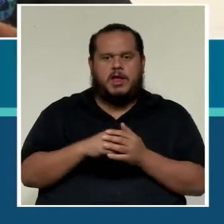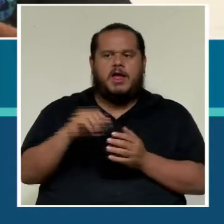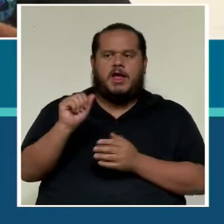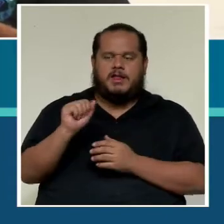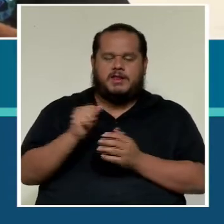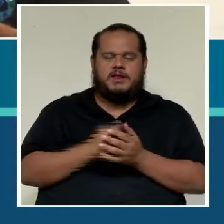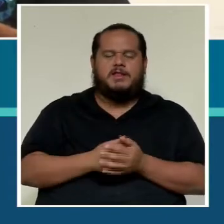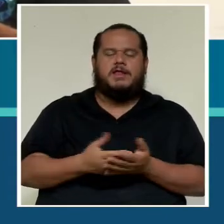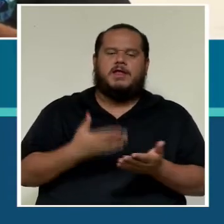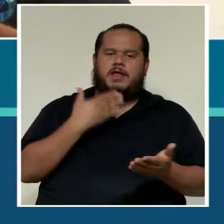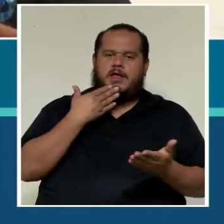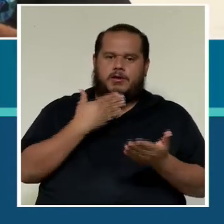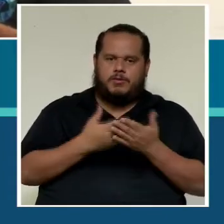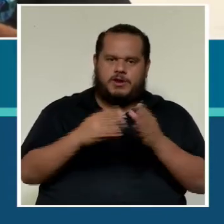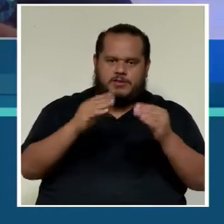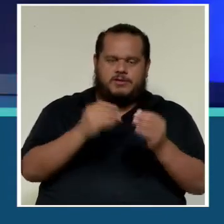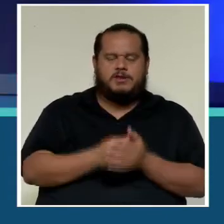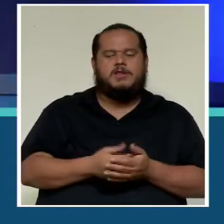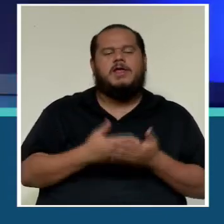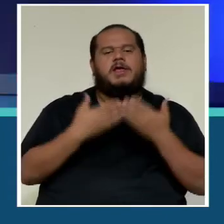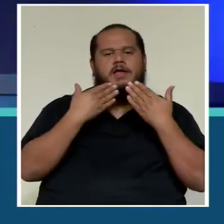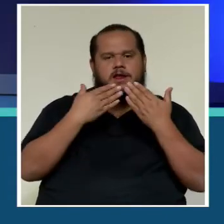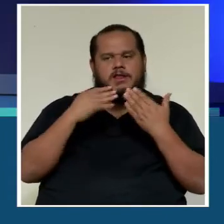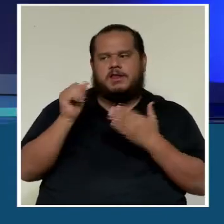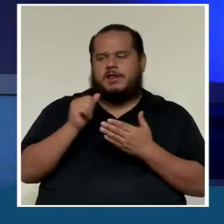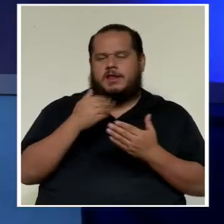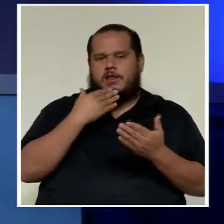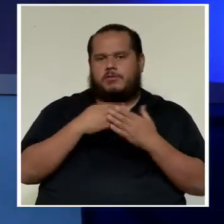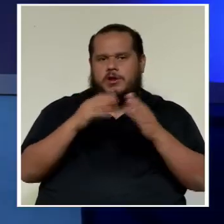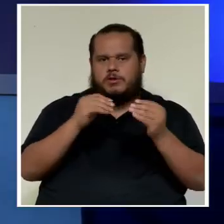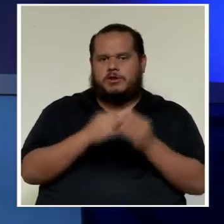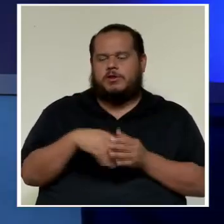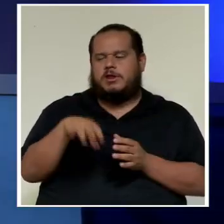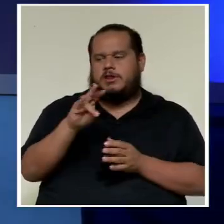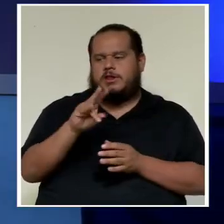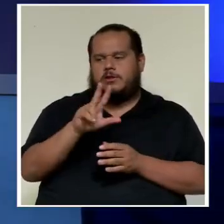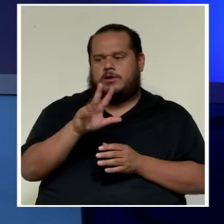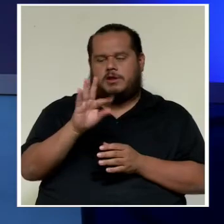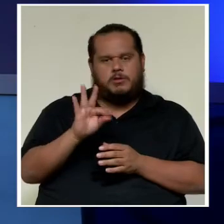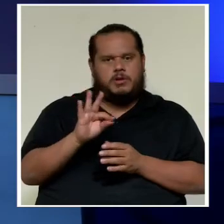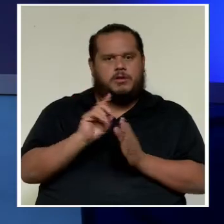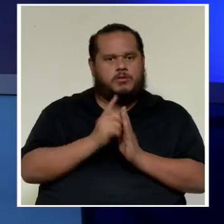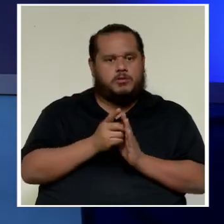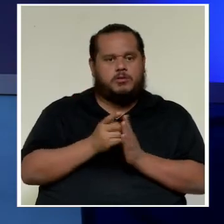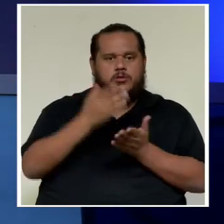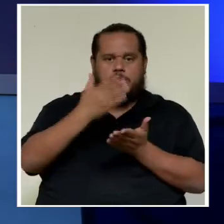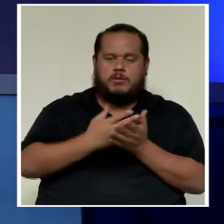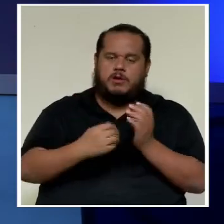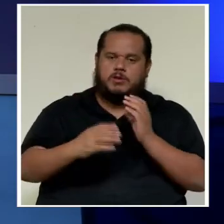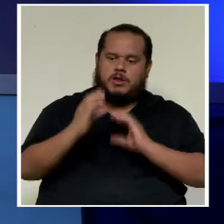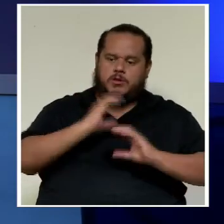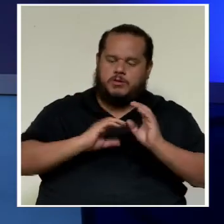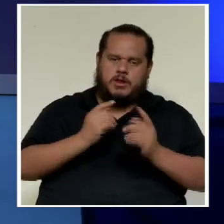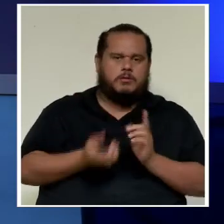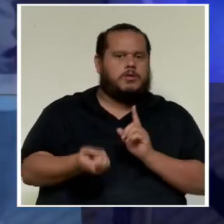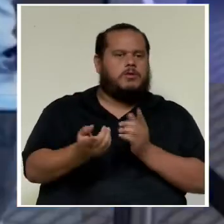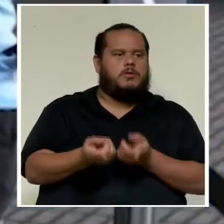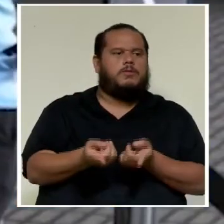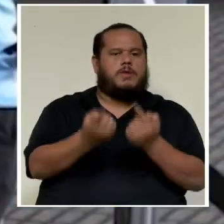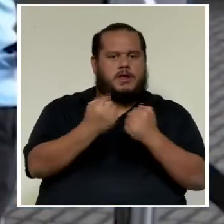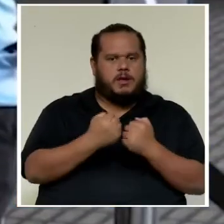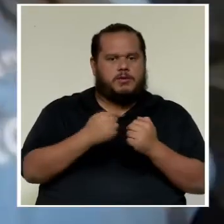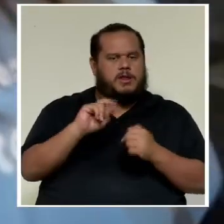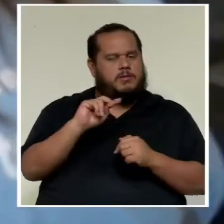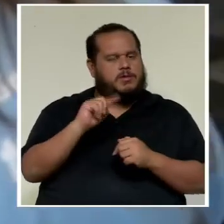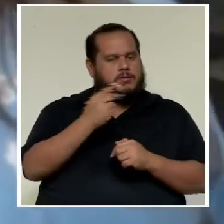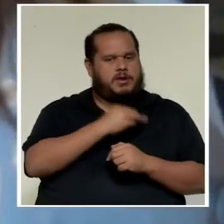al estudio. Buenas noches. Gracias, Andrés. Muy buenas noches. Son las 7:39. Vamos a una pausa comercial. Al volver le contamos que el primer